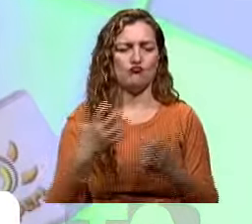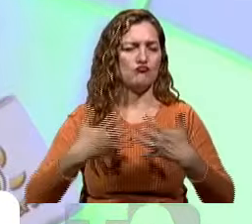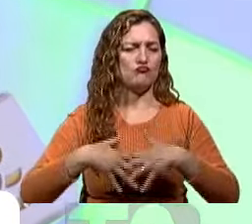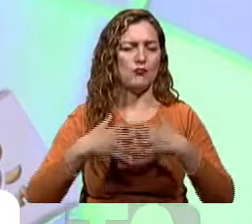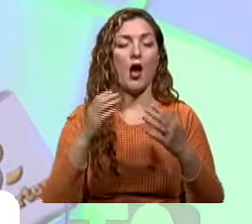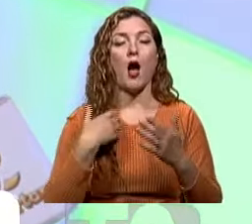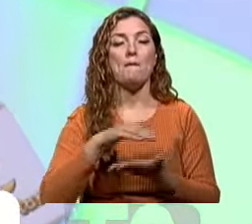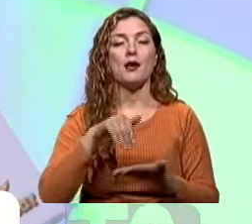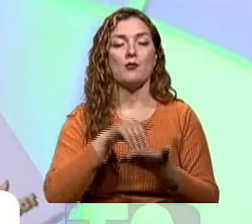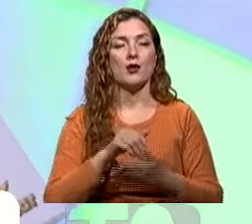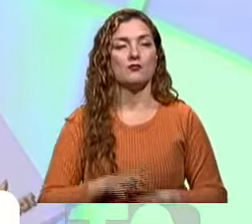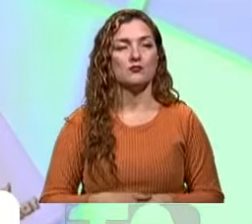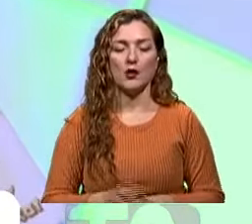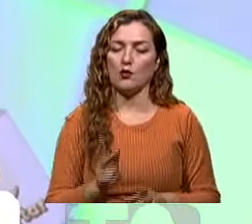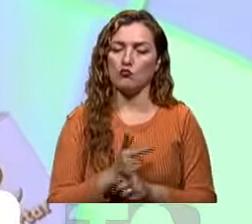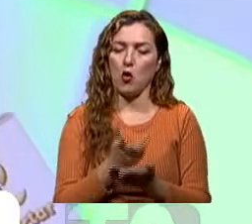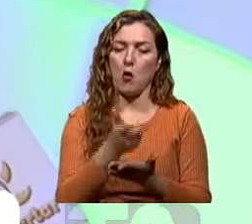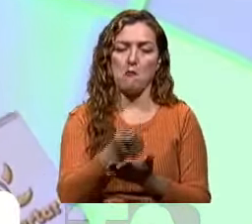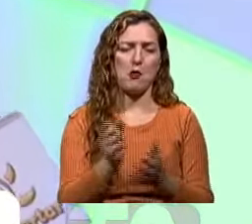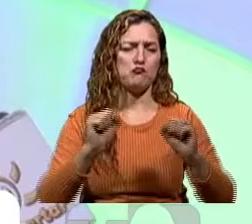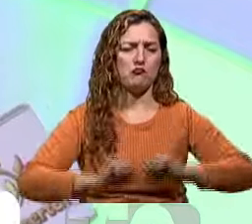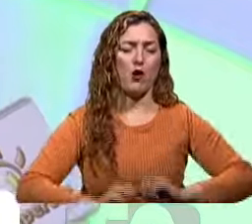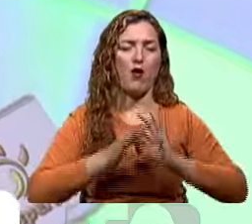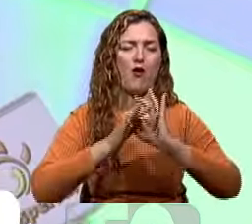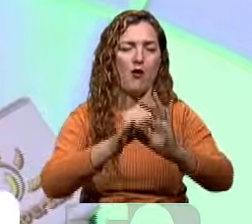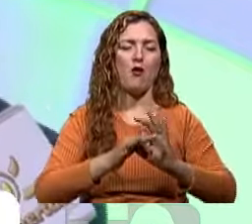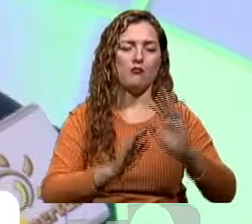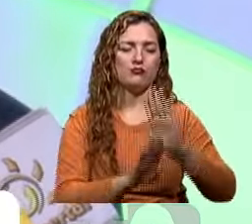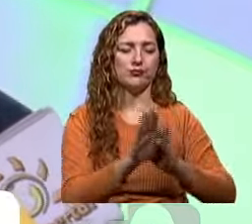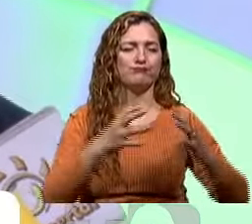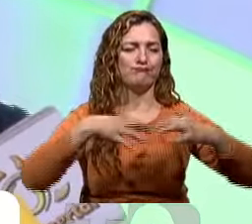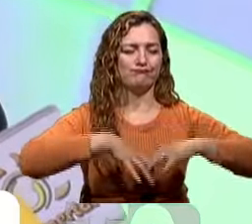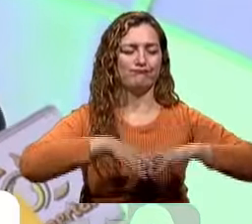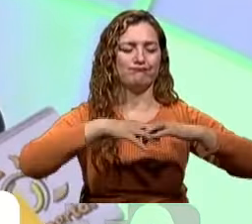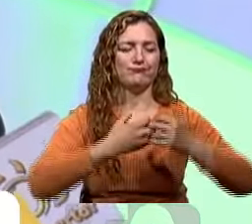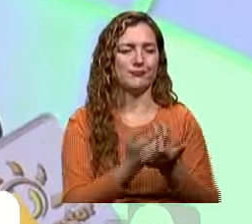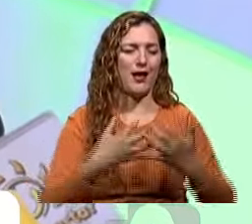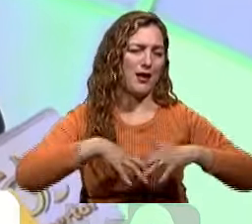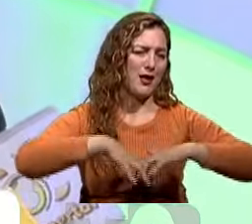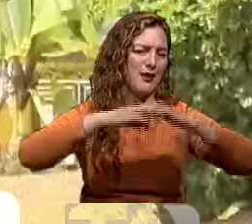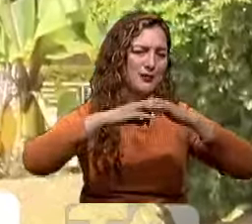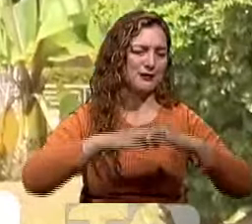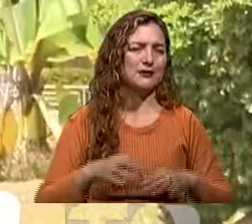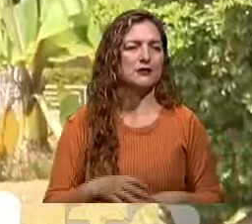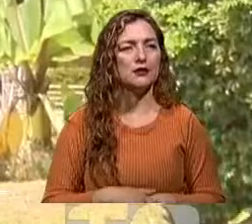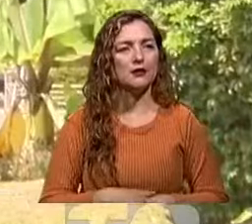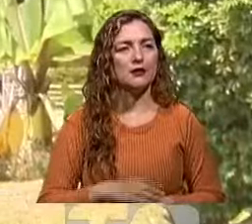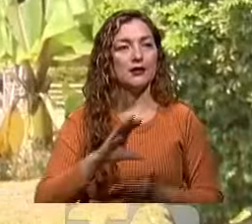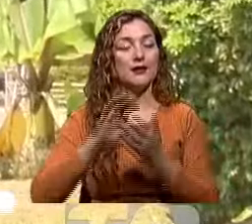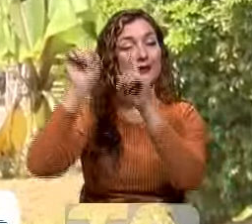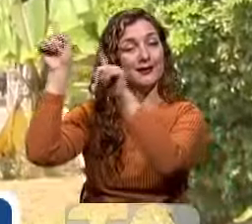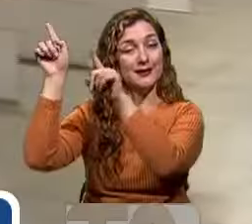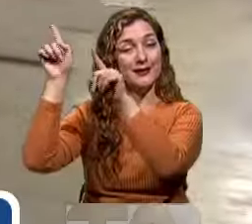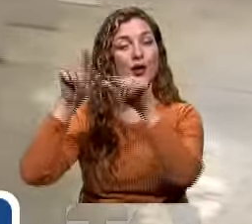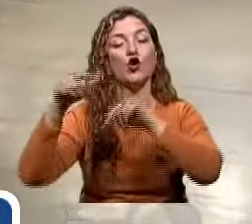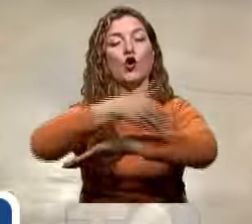a poder obviamente llevarse también los productos manabitas, contribuyendo a la reactivación económica local. El Centro de Exposiciones